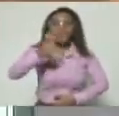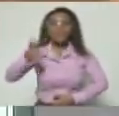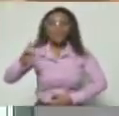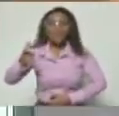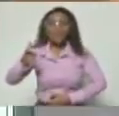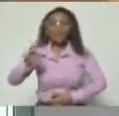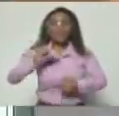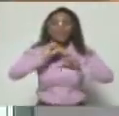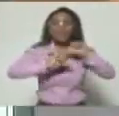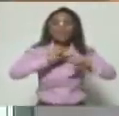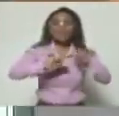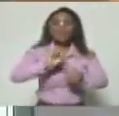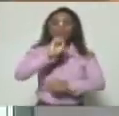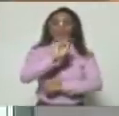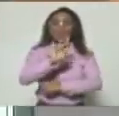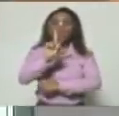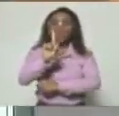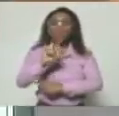del siglo XXI.